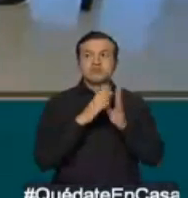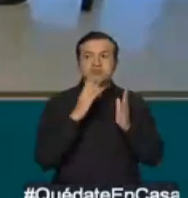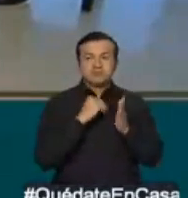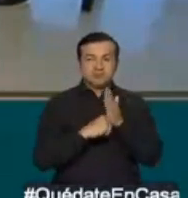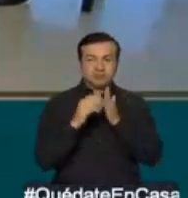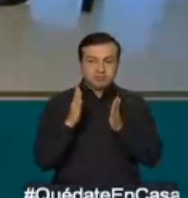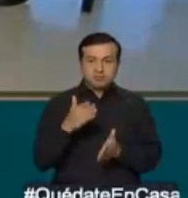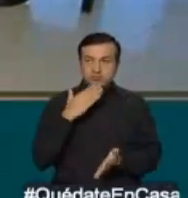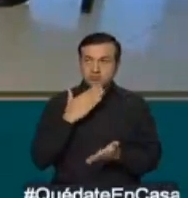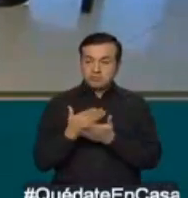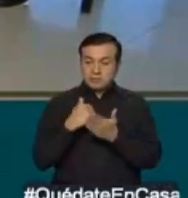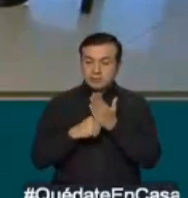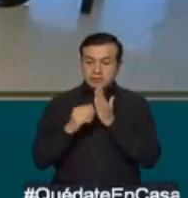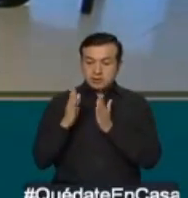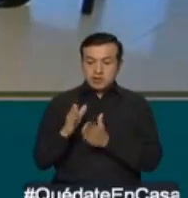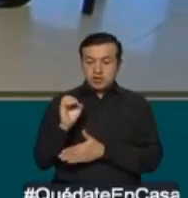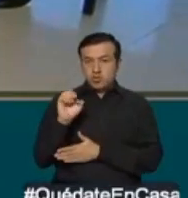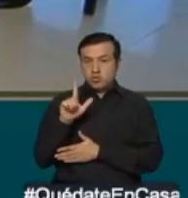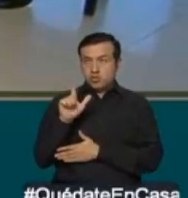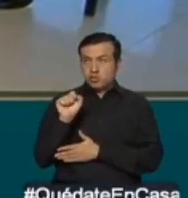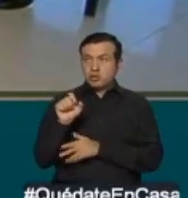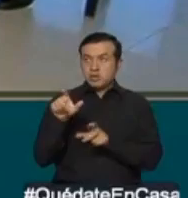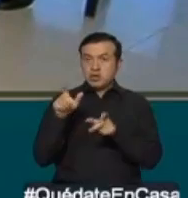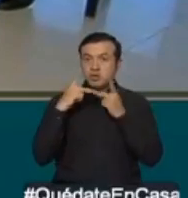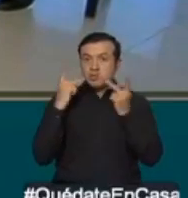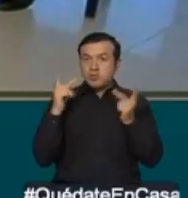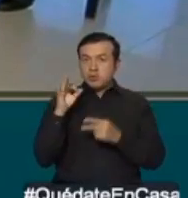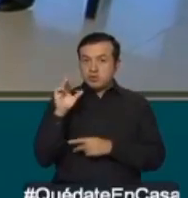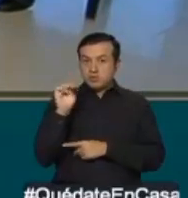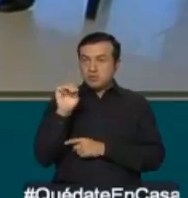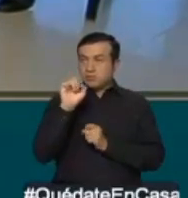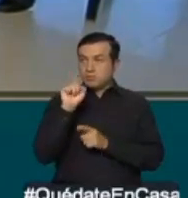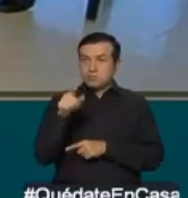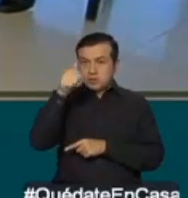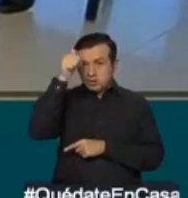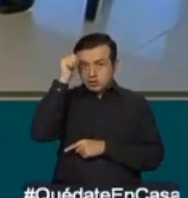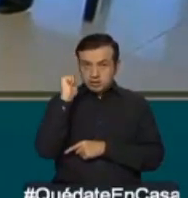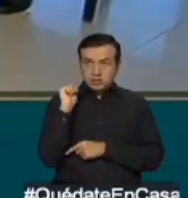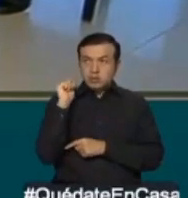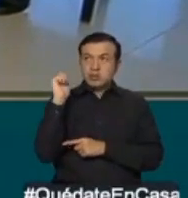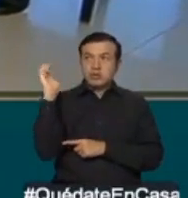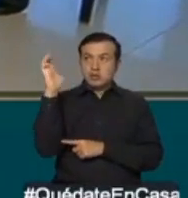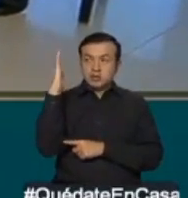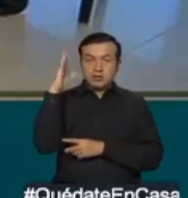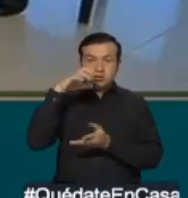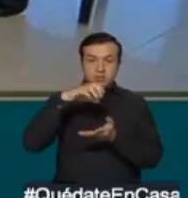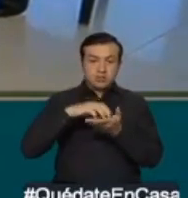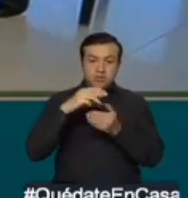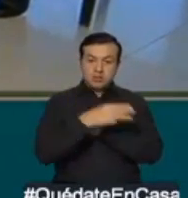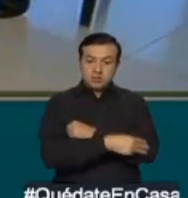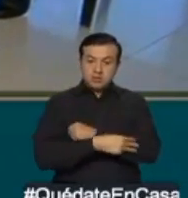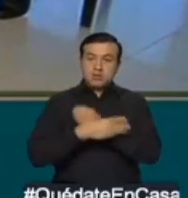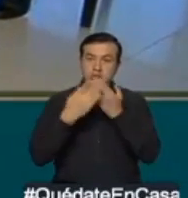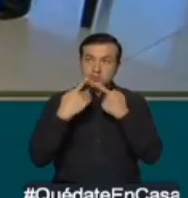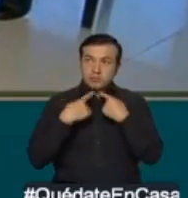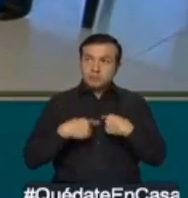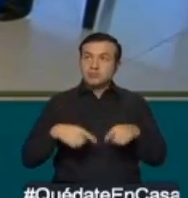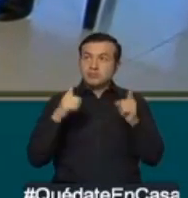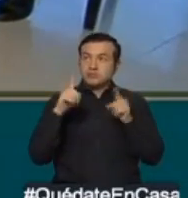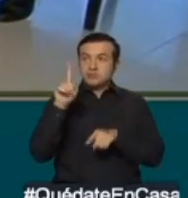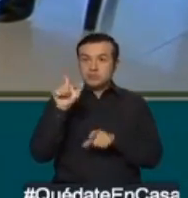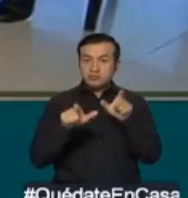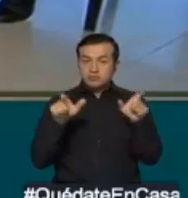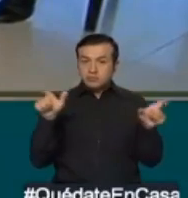para la ministra o que es para curvina de radio pública fm ayer se registró una alarma en la provincia de pastaza luego de que se conociera que